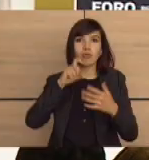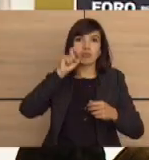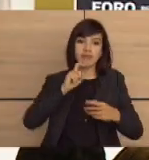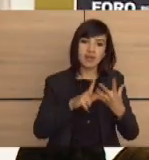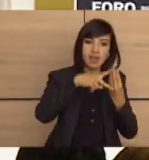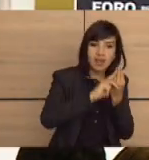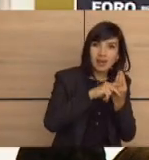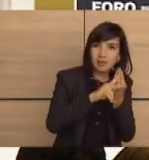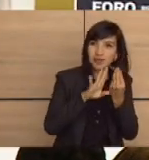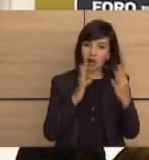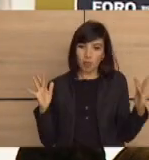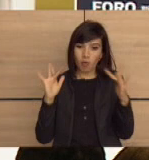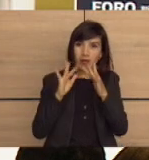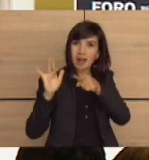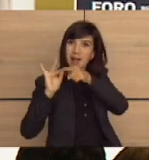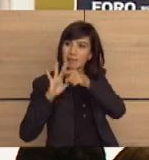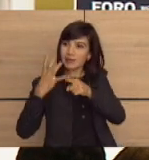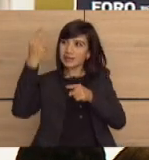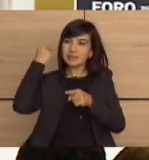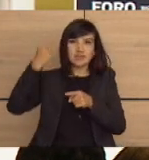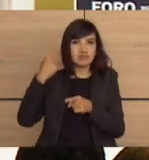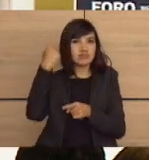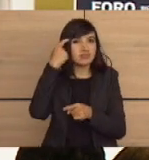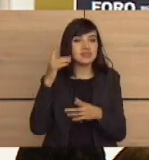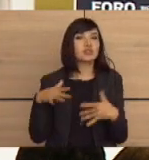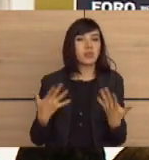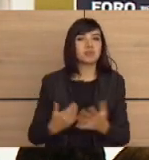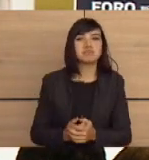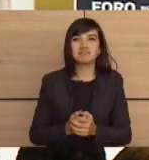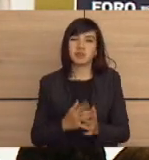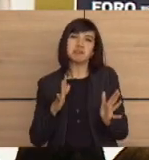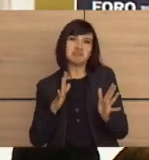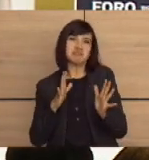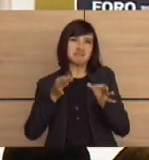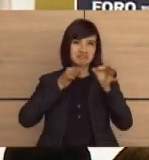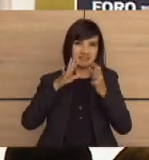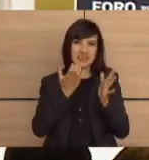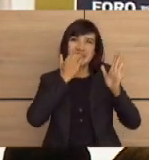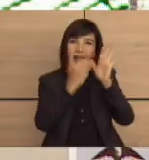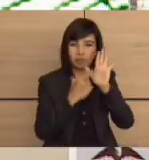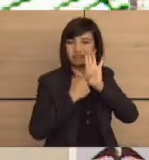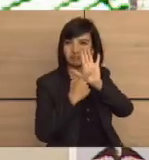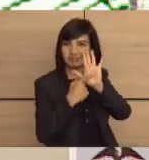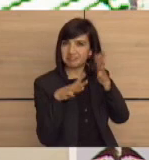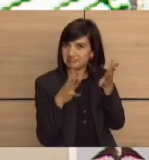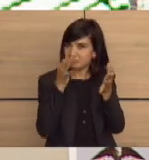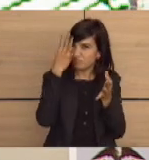capaces de pensar históricamente. Quiero dar un par de ejemplos para ver si me logro hacer entender con esto.